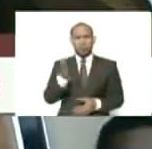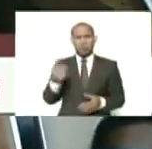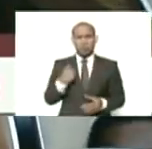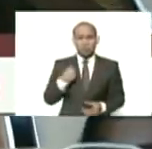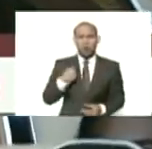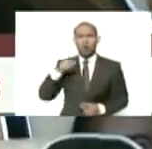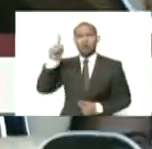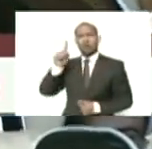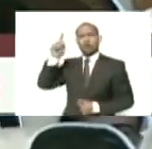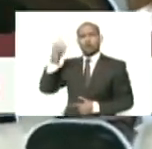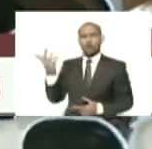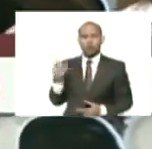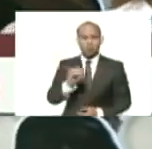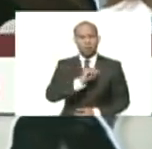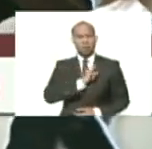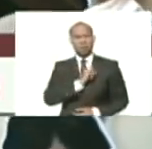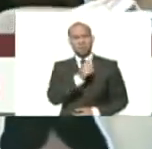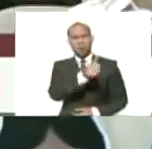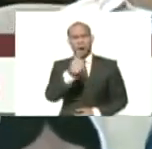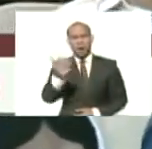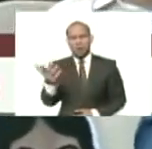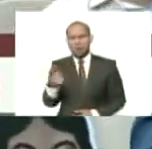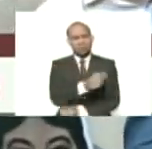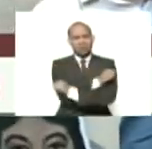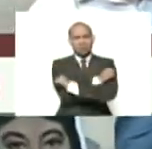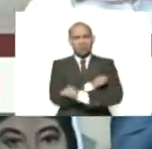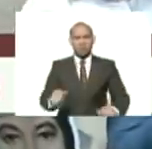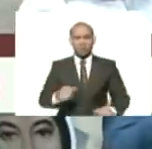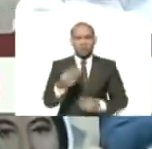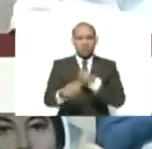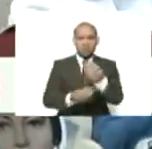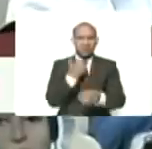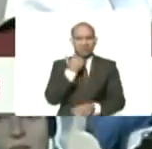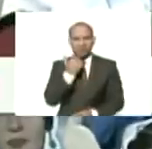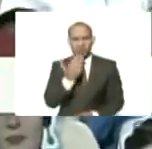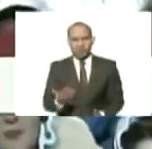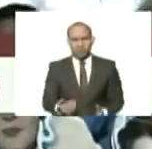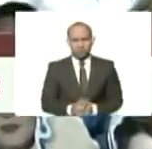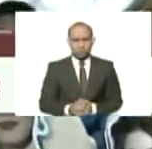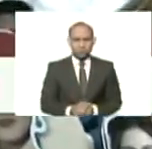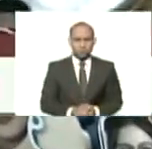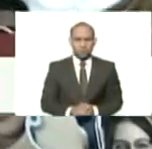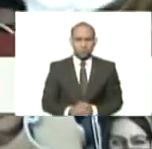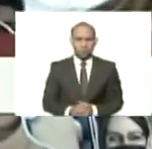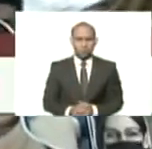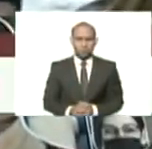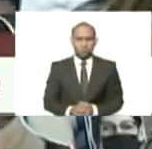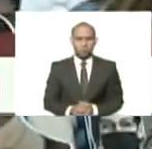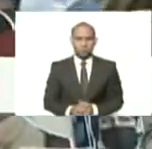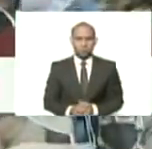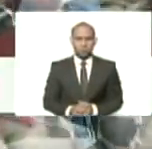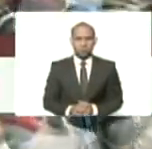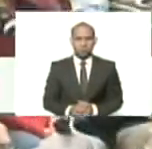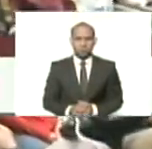egocéntricos, individualistas, sería imposible lograr este objetivo.